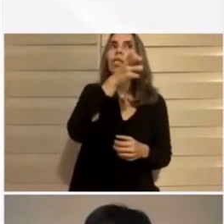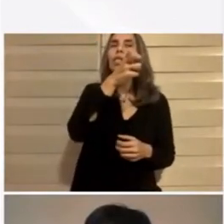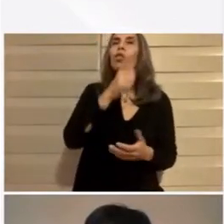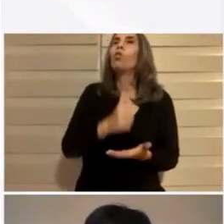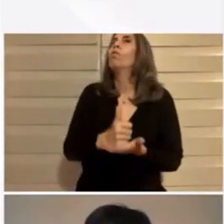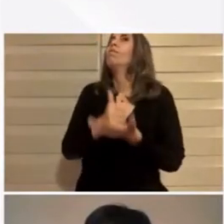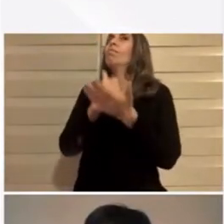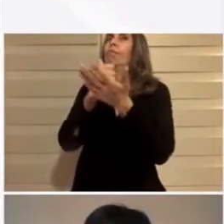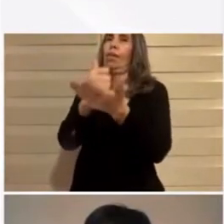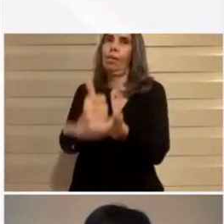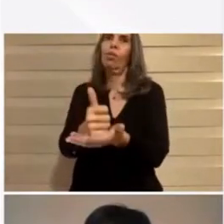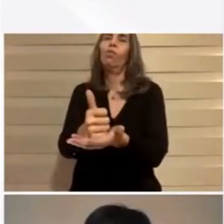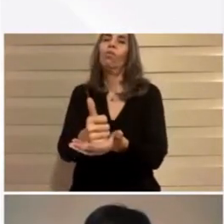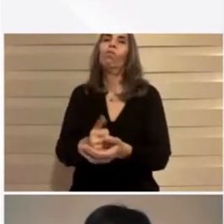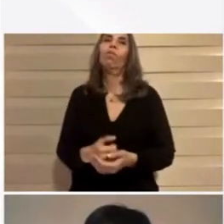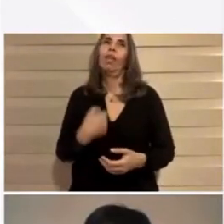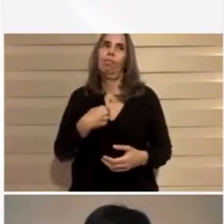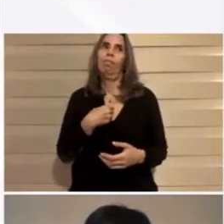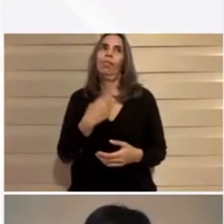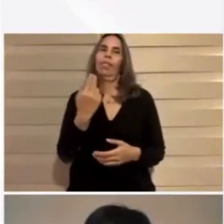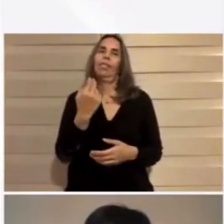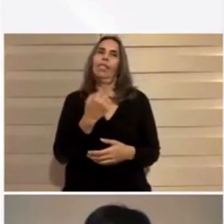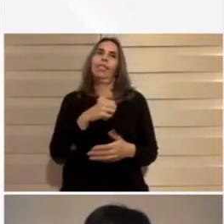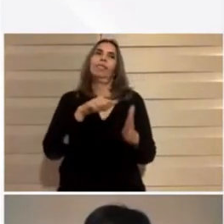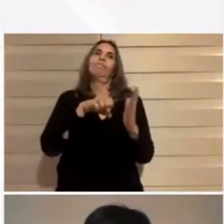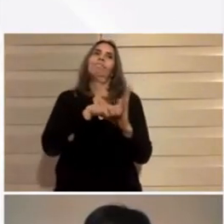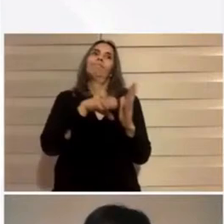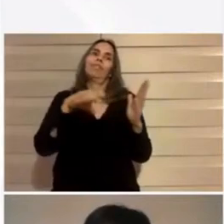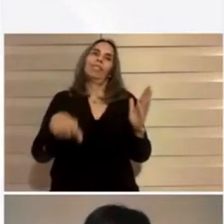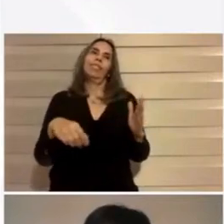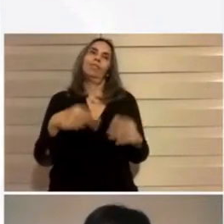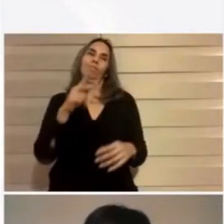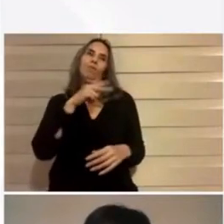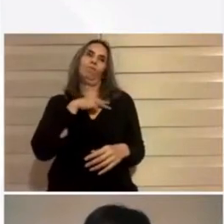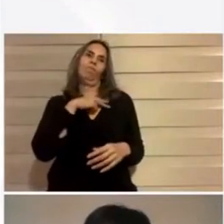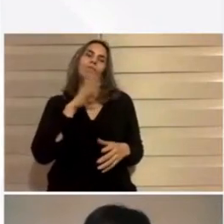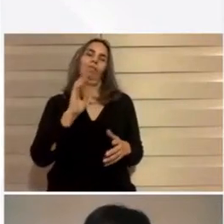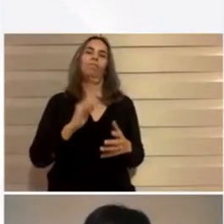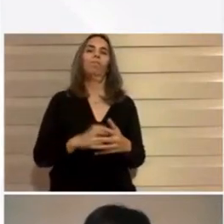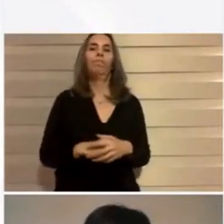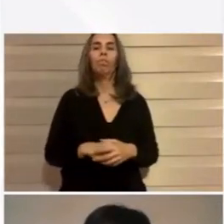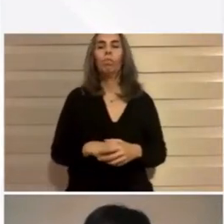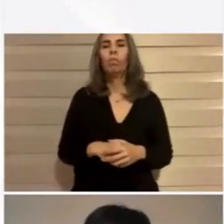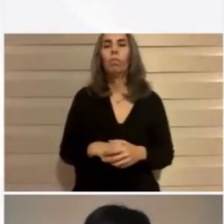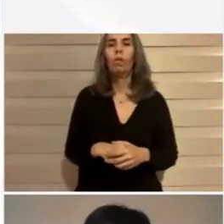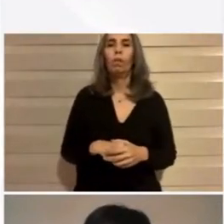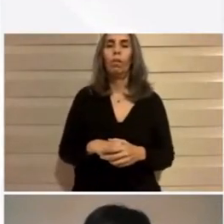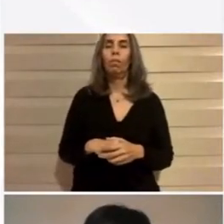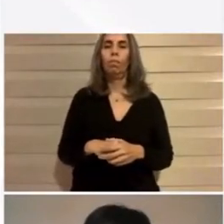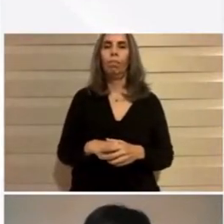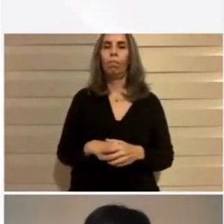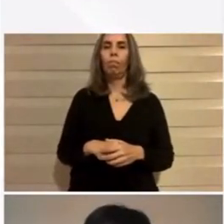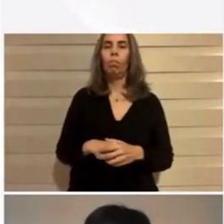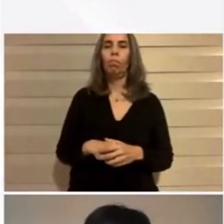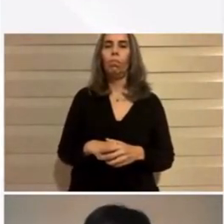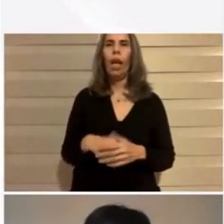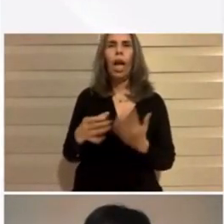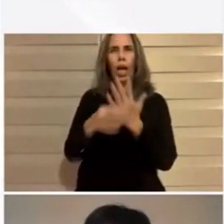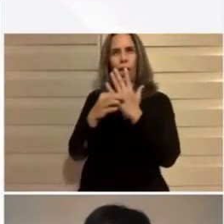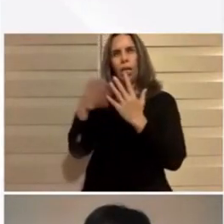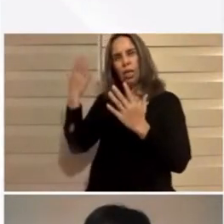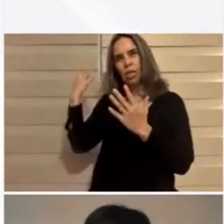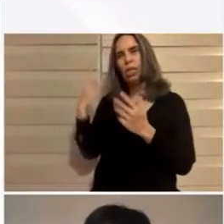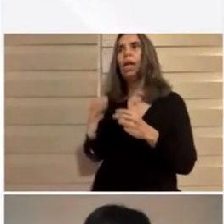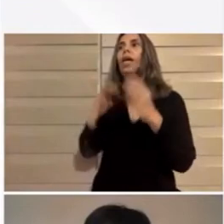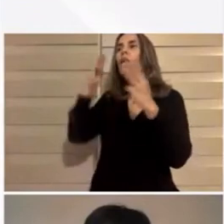ejemplo. Les voy a decir los museos, voy a tomar un poquito de lo que decía Lolita. Los museos